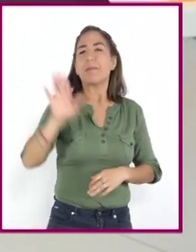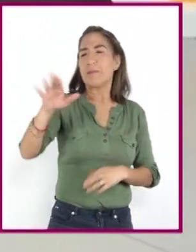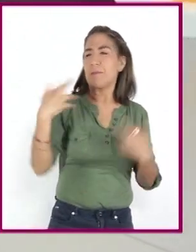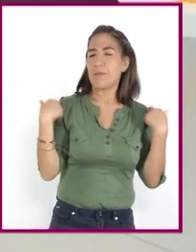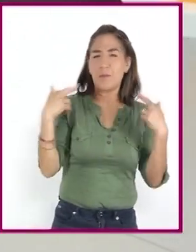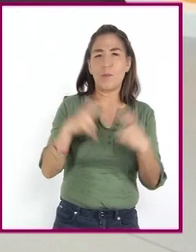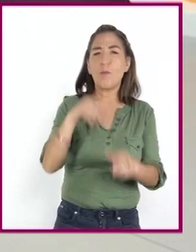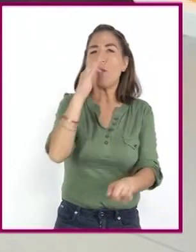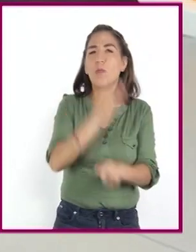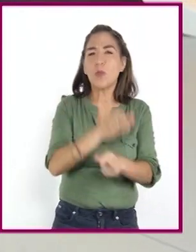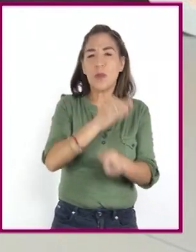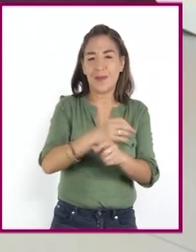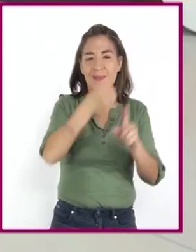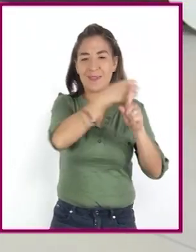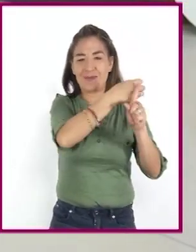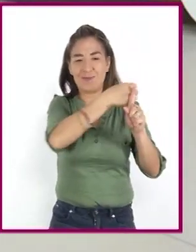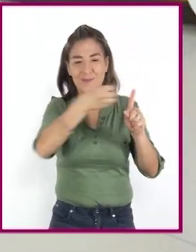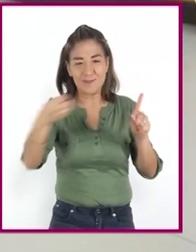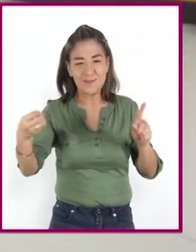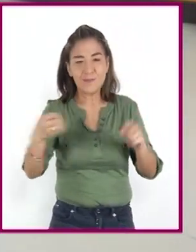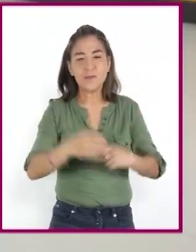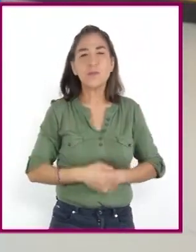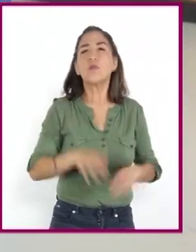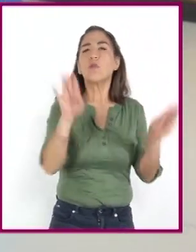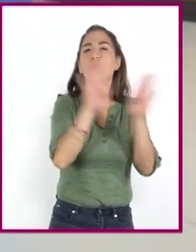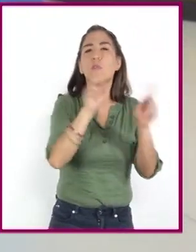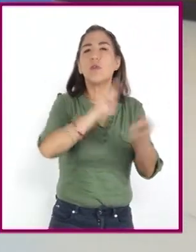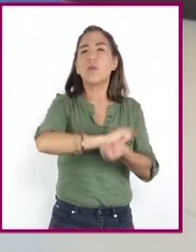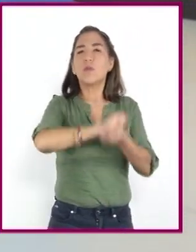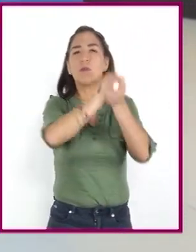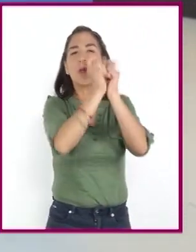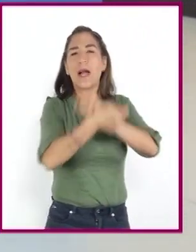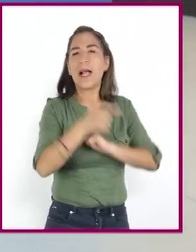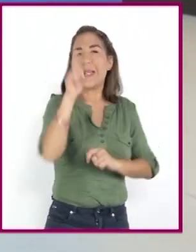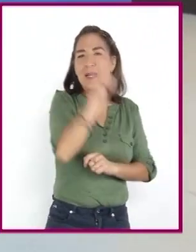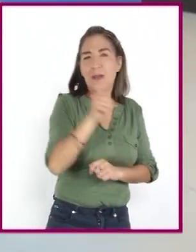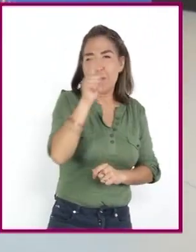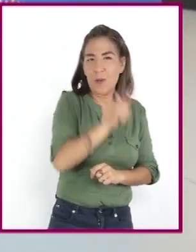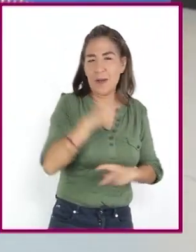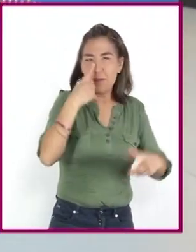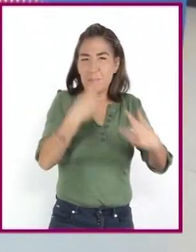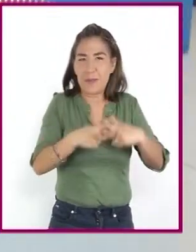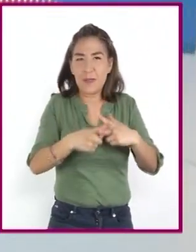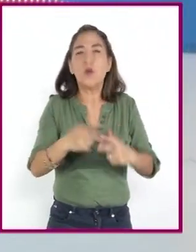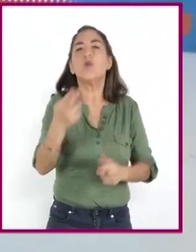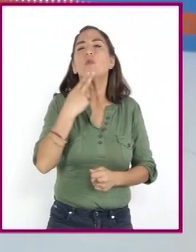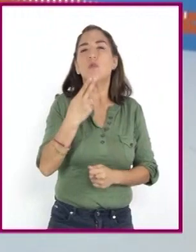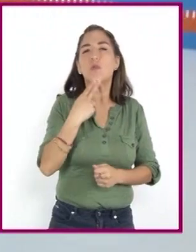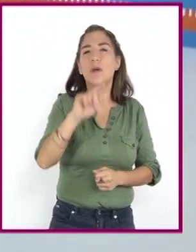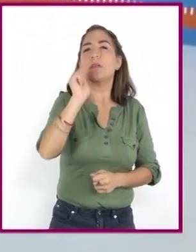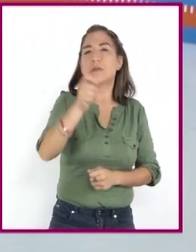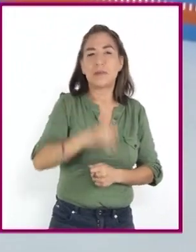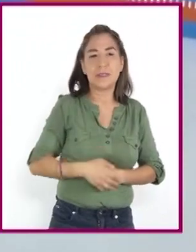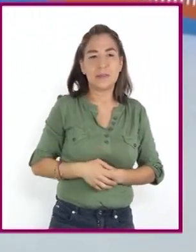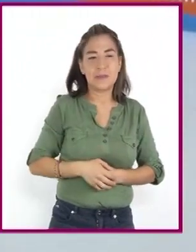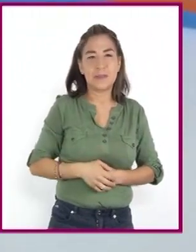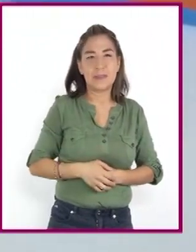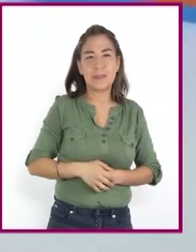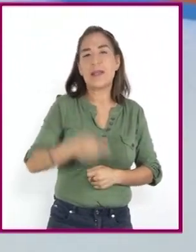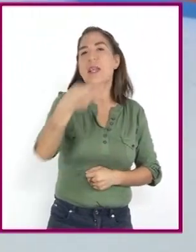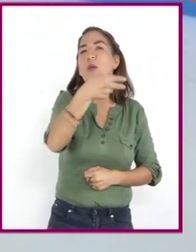en este último enunciado, al traducirlo al lenguaje algebraico utilizamos el símbolo de